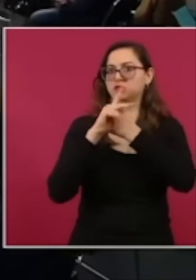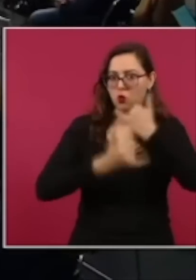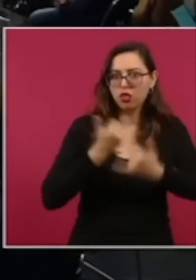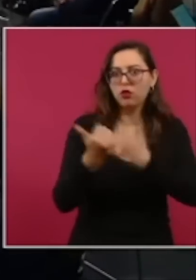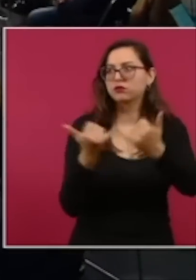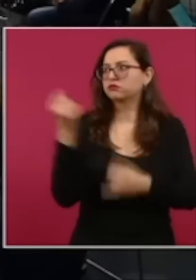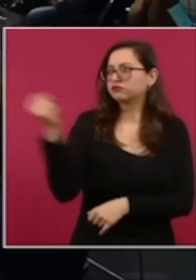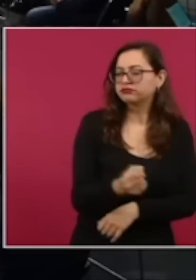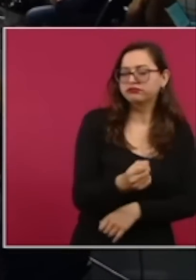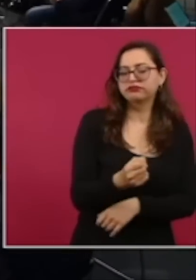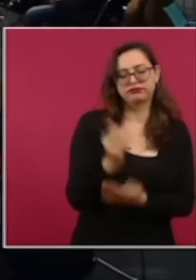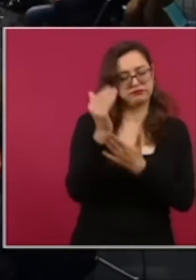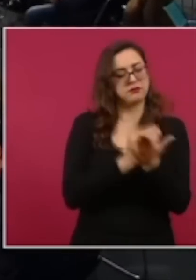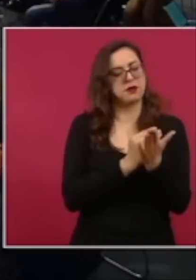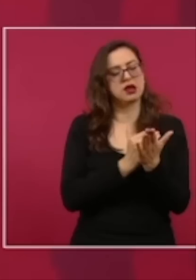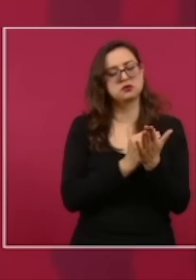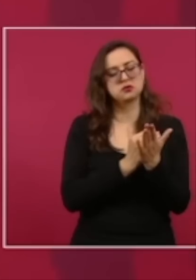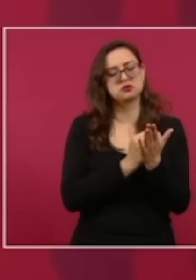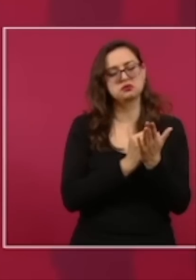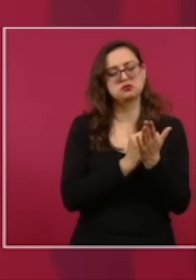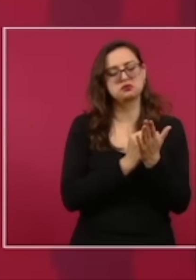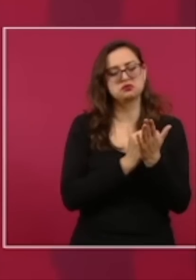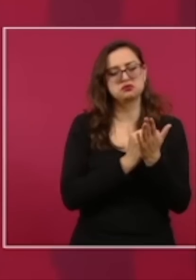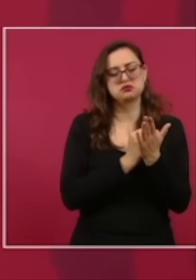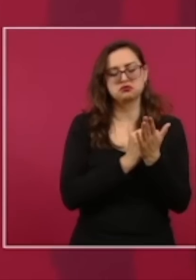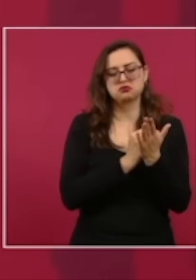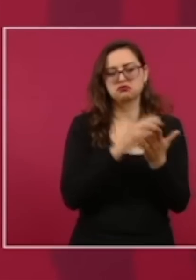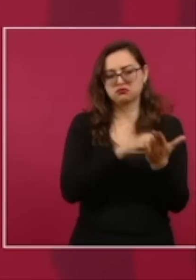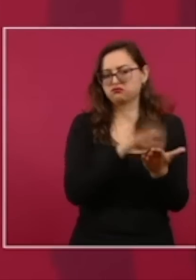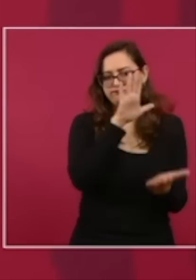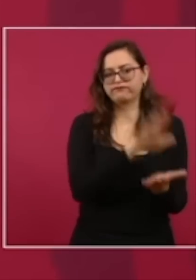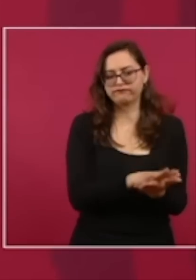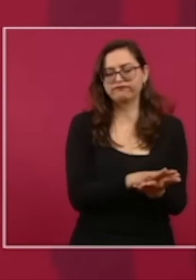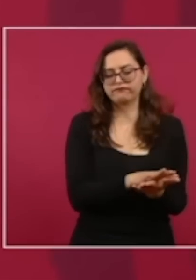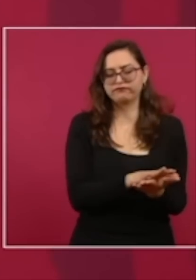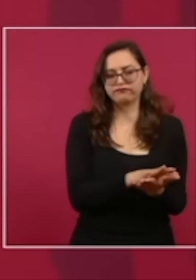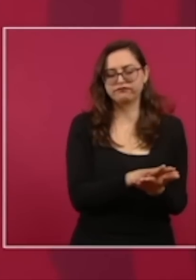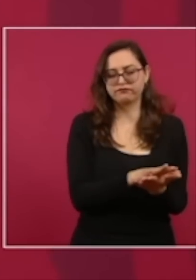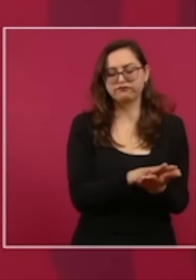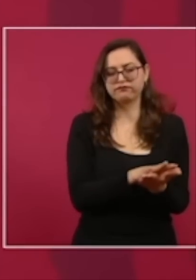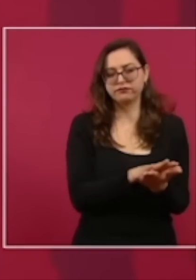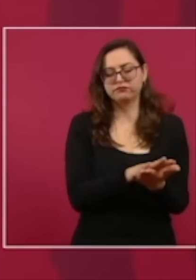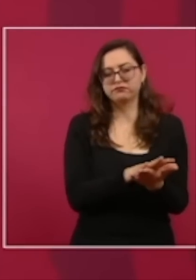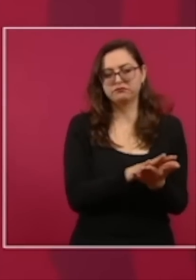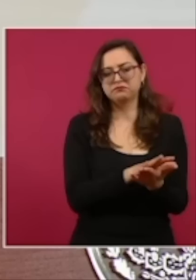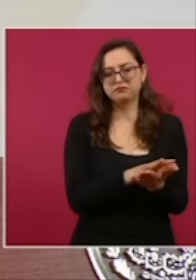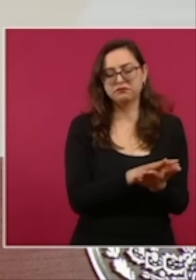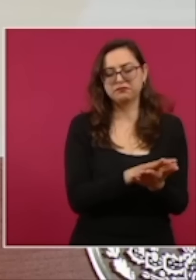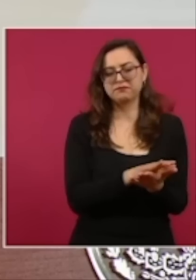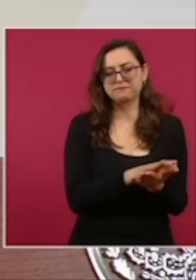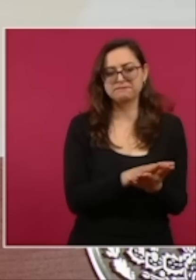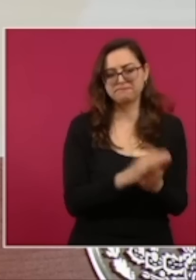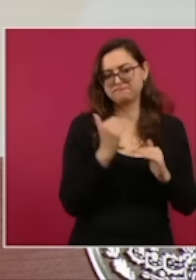futbolistas profesionales extranjeros, tenemos un